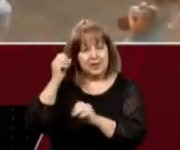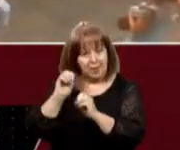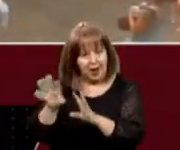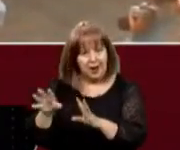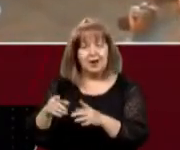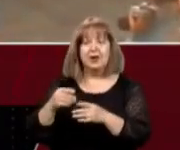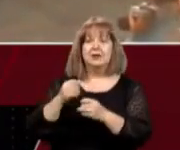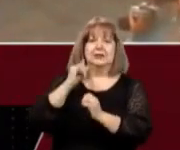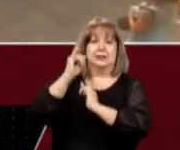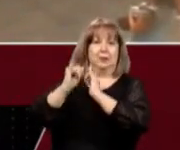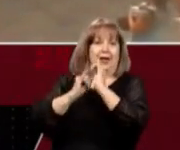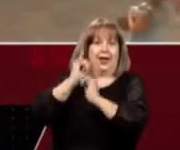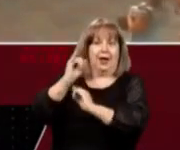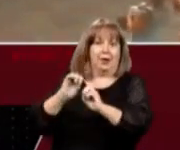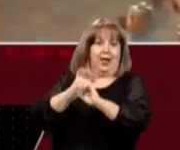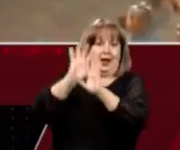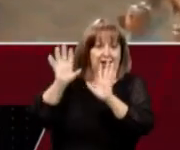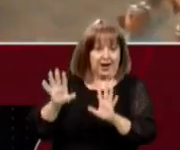de marcar el punto